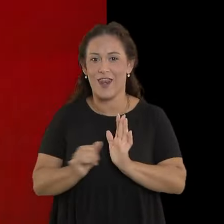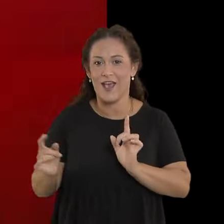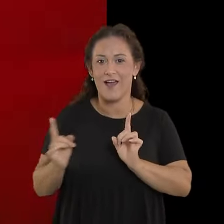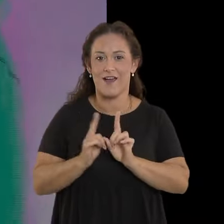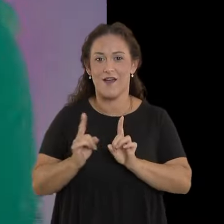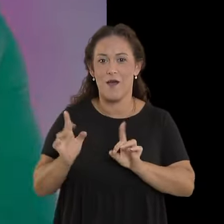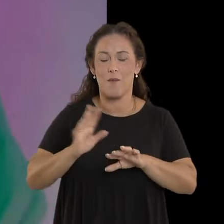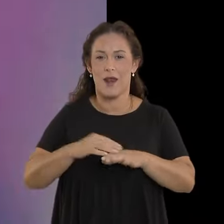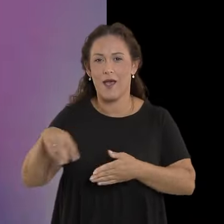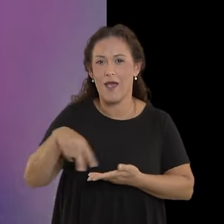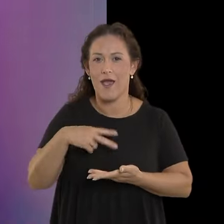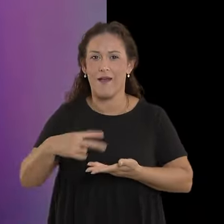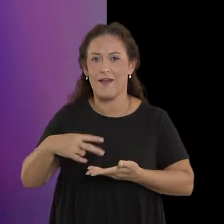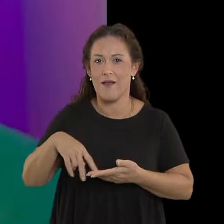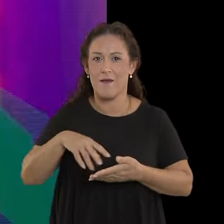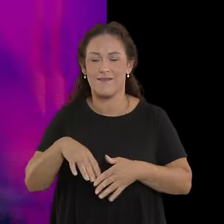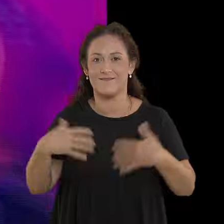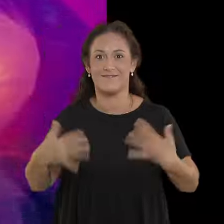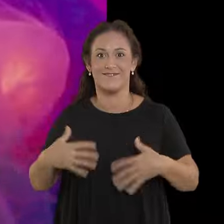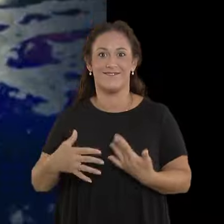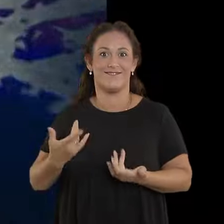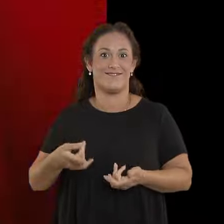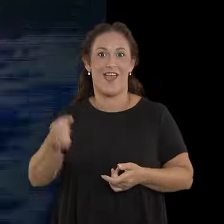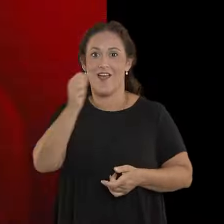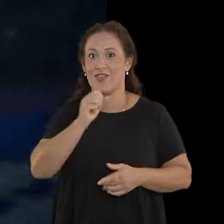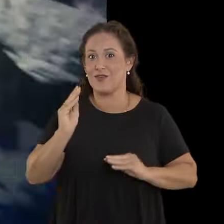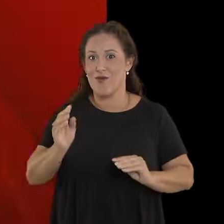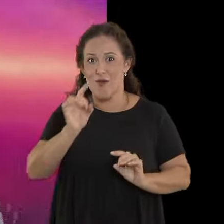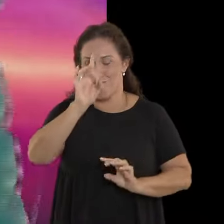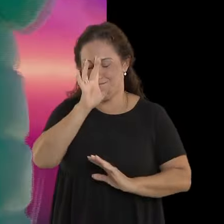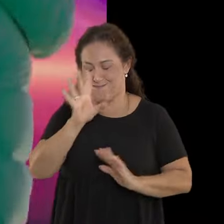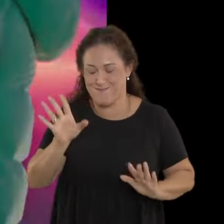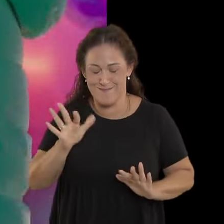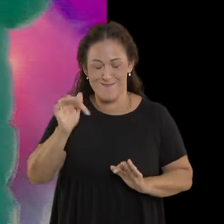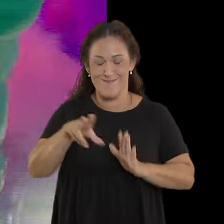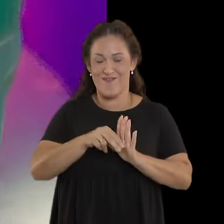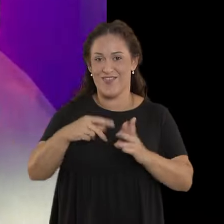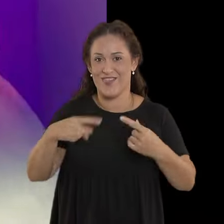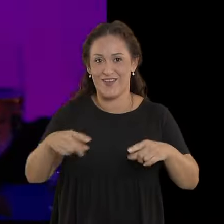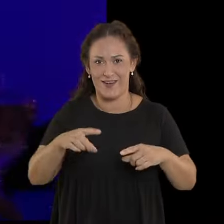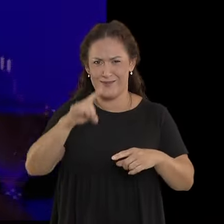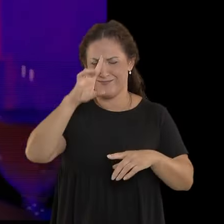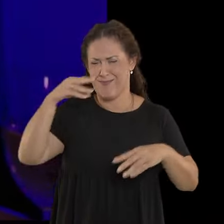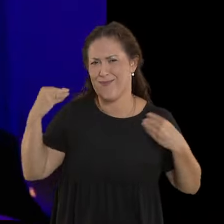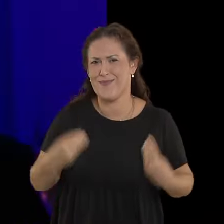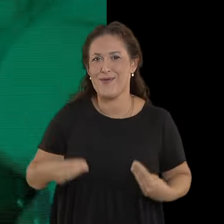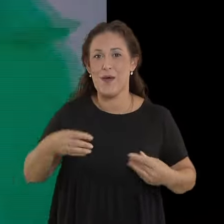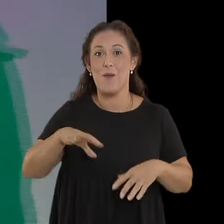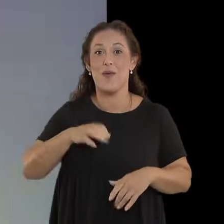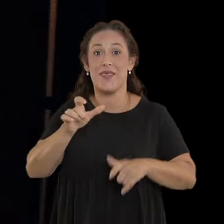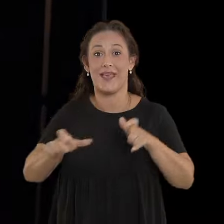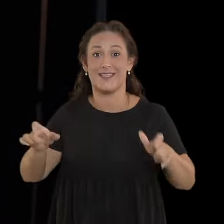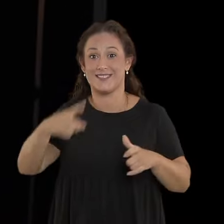de mí, pa' que no den lo que te quiero un día. No supera la canción y no supera el videoclip. Seguro que muchos